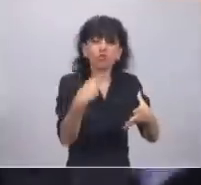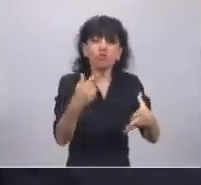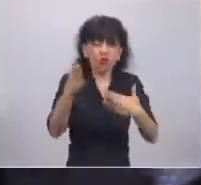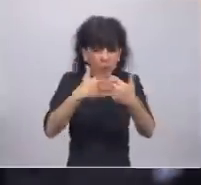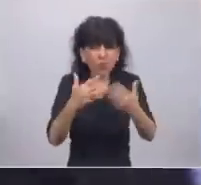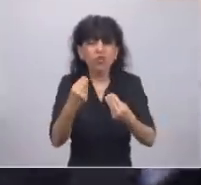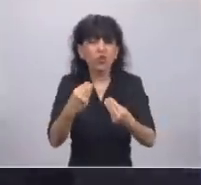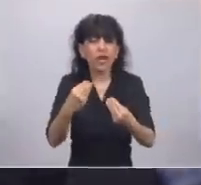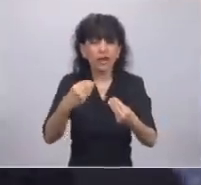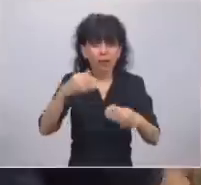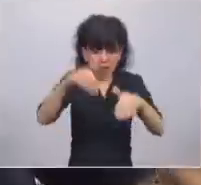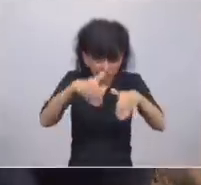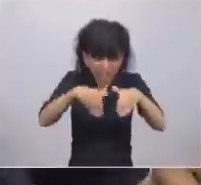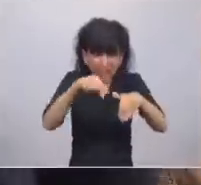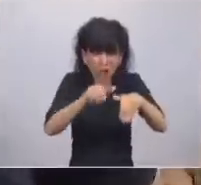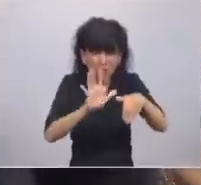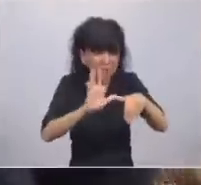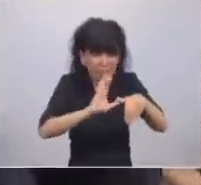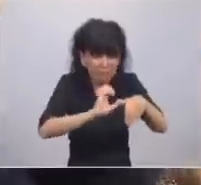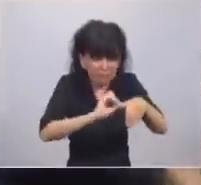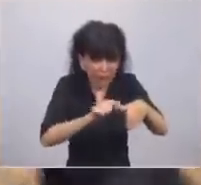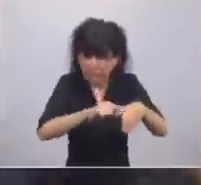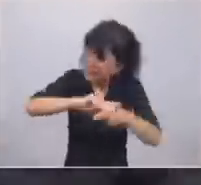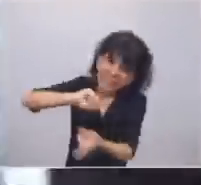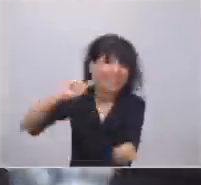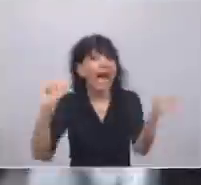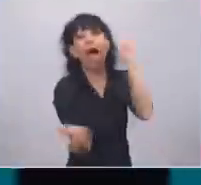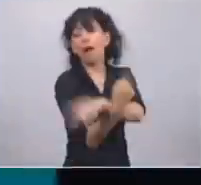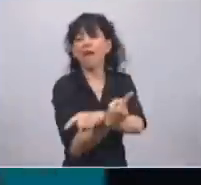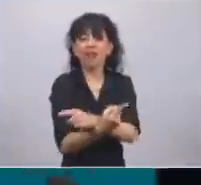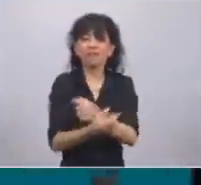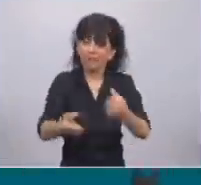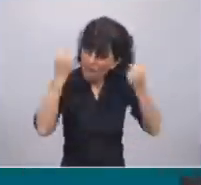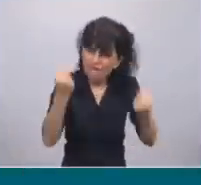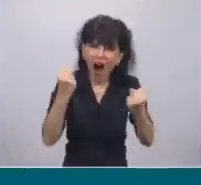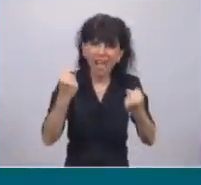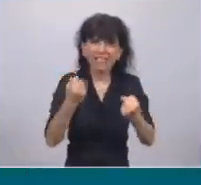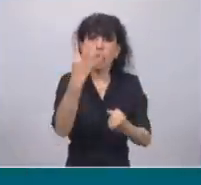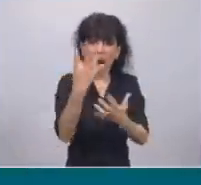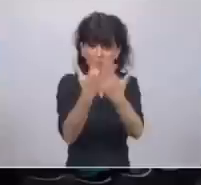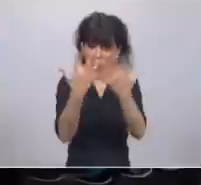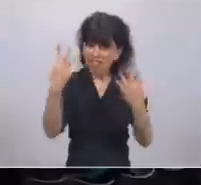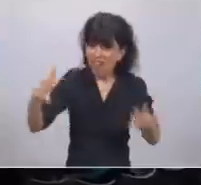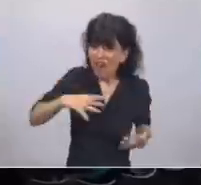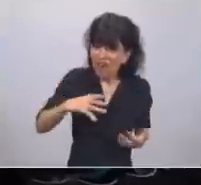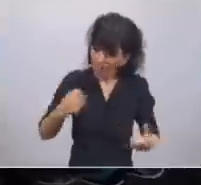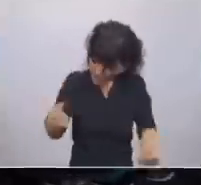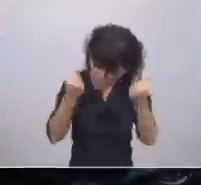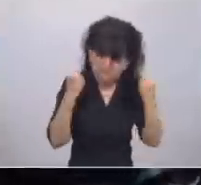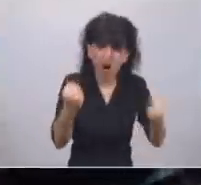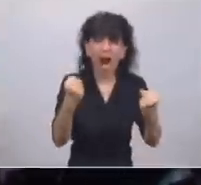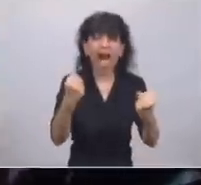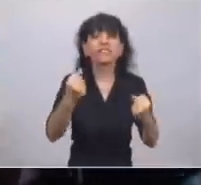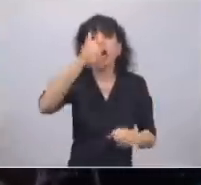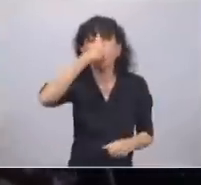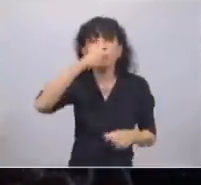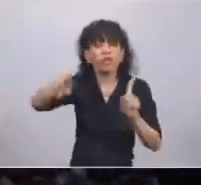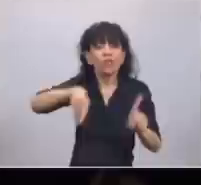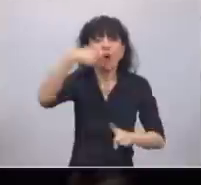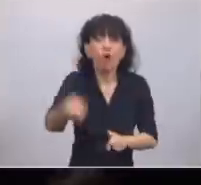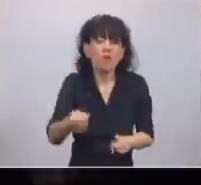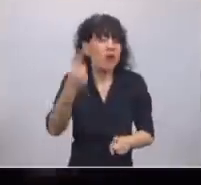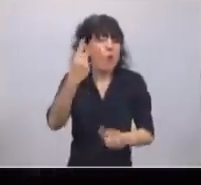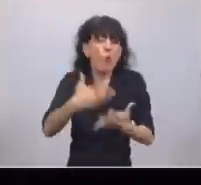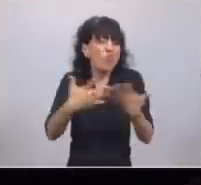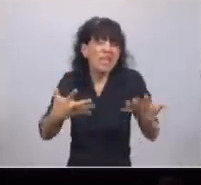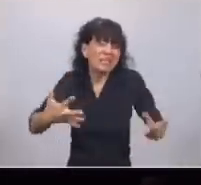vuelta, lo estamos dando vuelta. Mucha fuerza estos 4 días. El domingo va a ser un